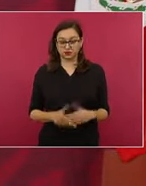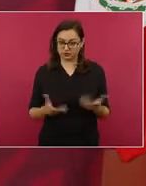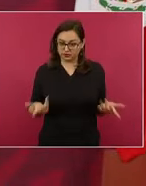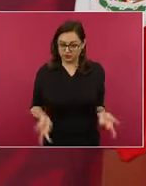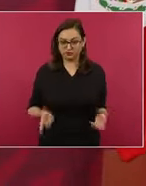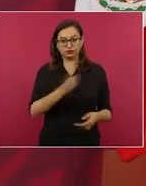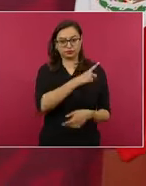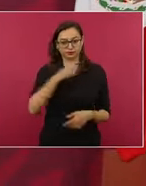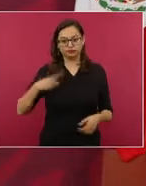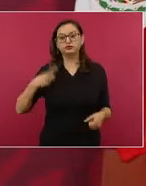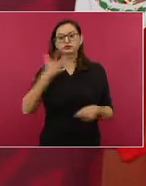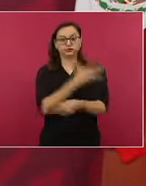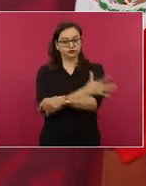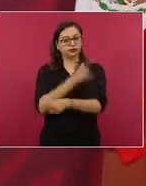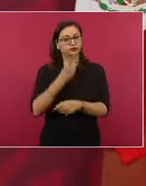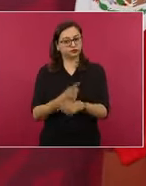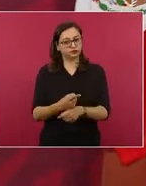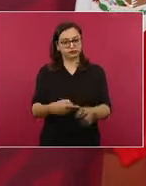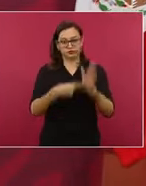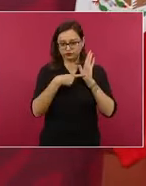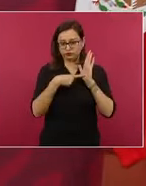Entonces, transparentar todo.